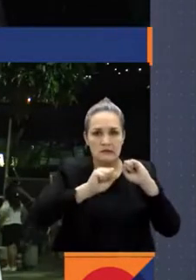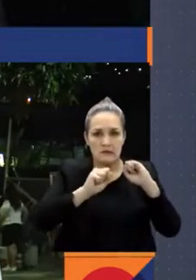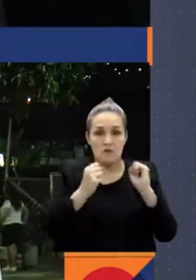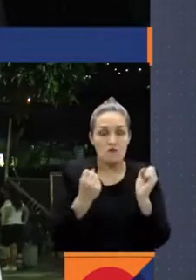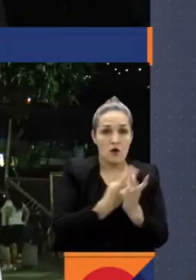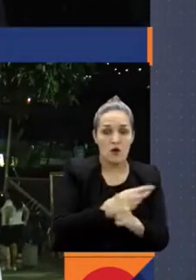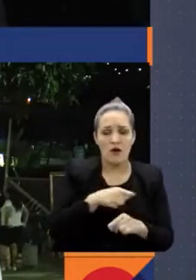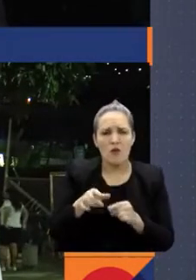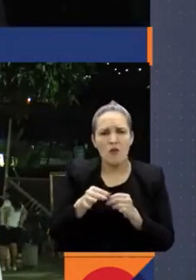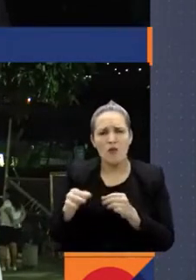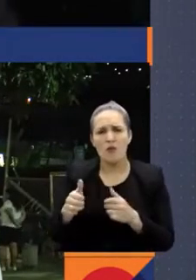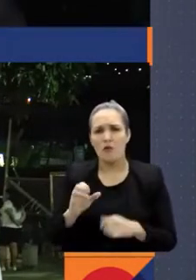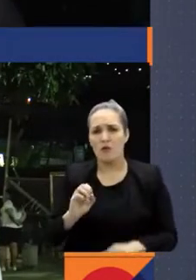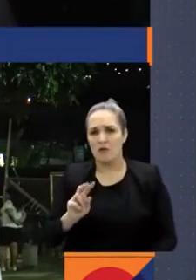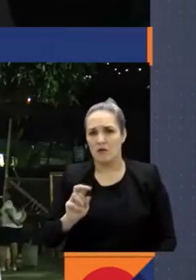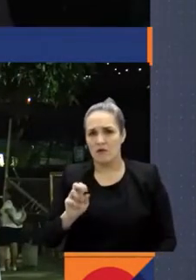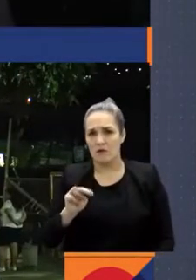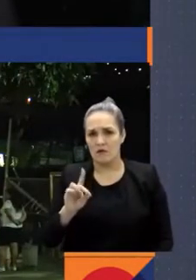Muñoz.